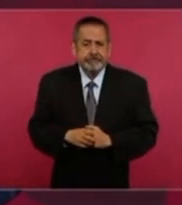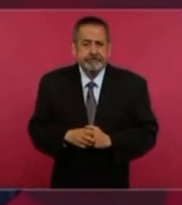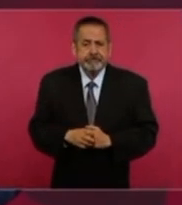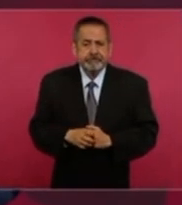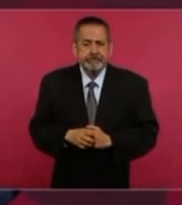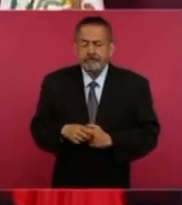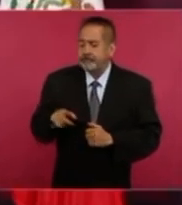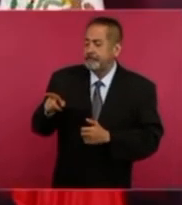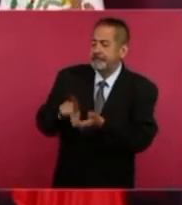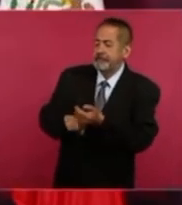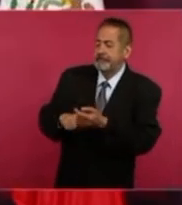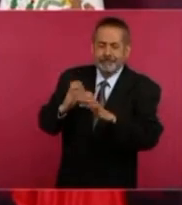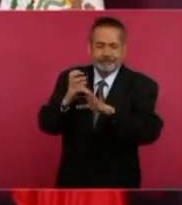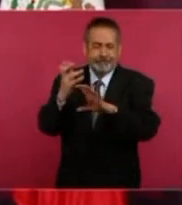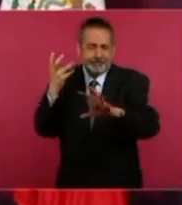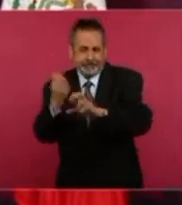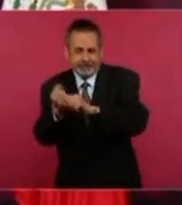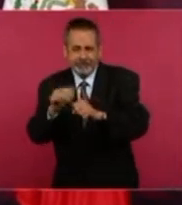hermanos